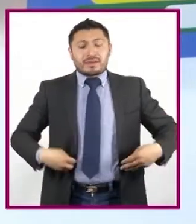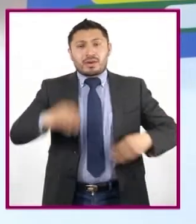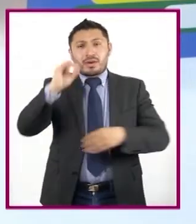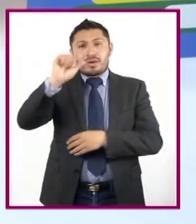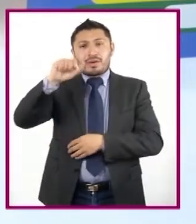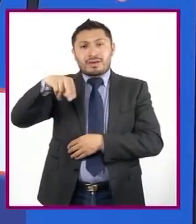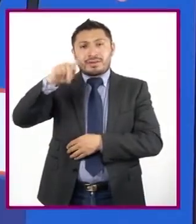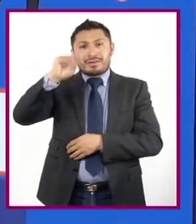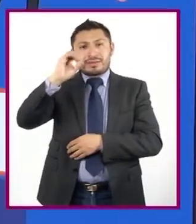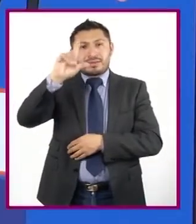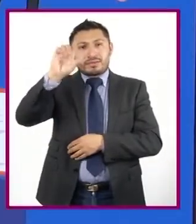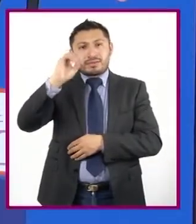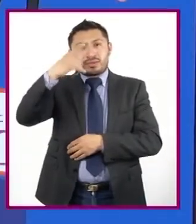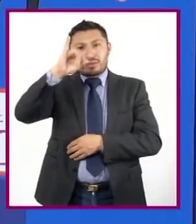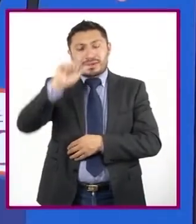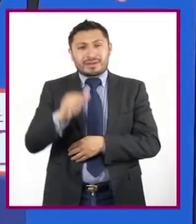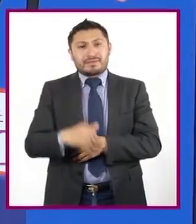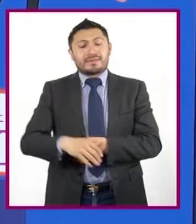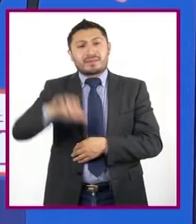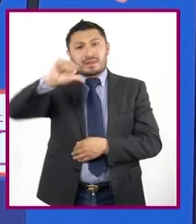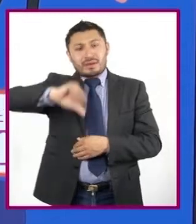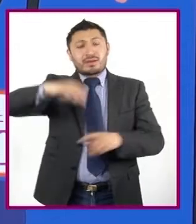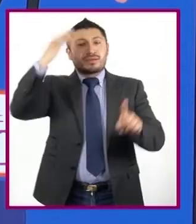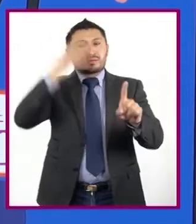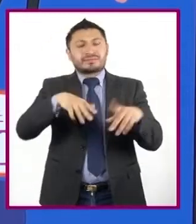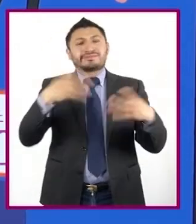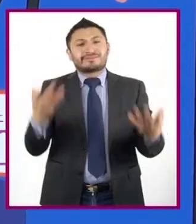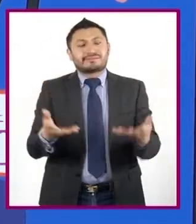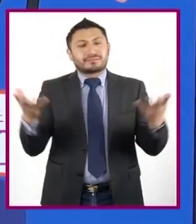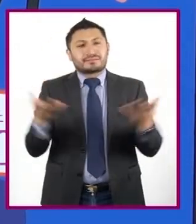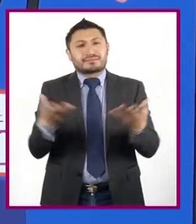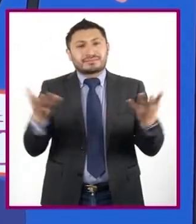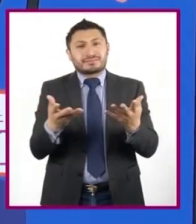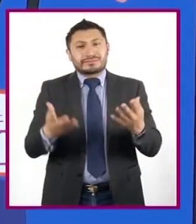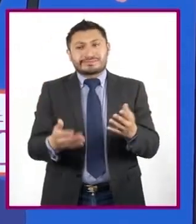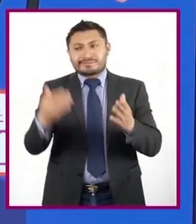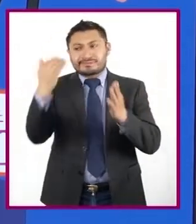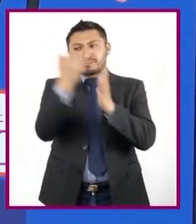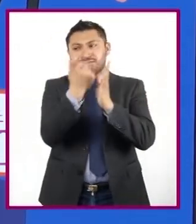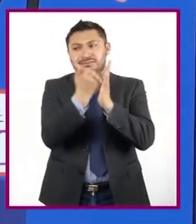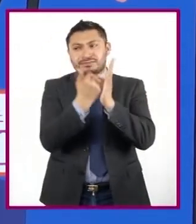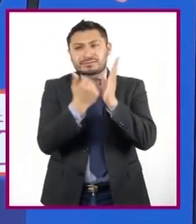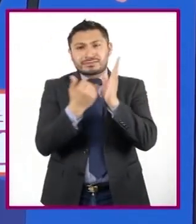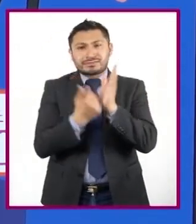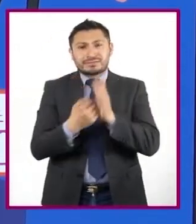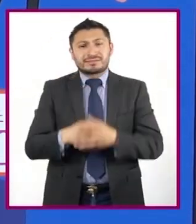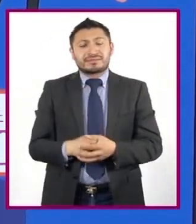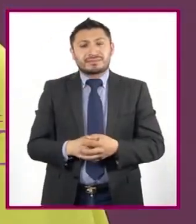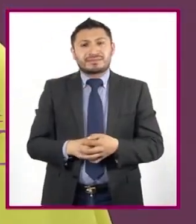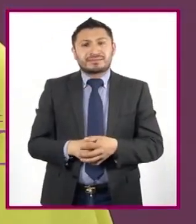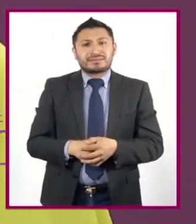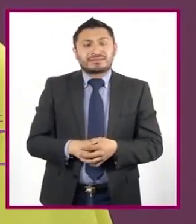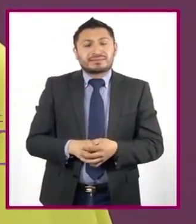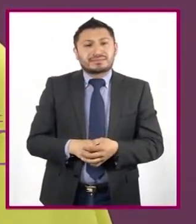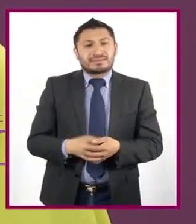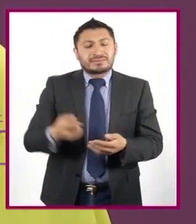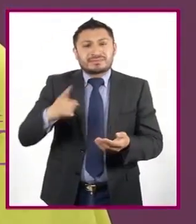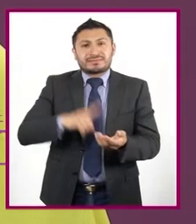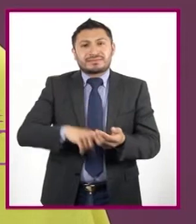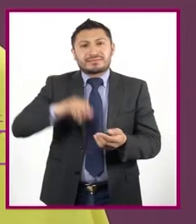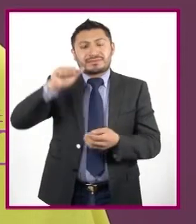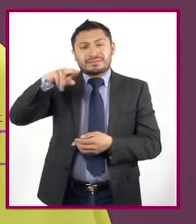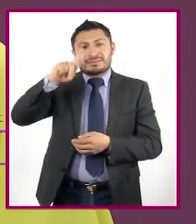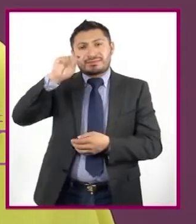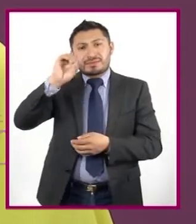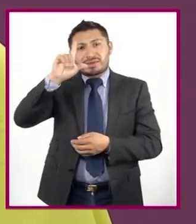antología. El propósito es elaborar referencias bibliográficas en antologías. Para alcanzar